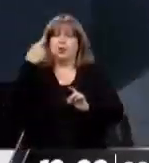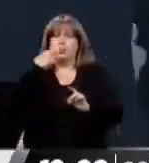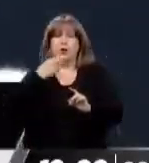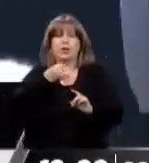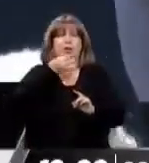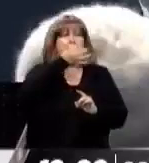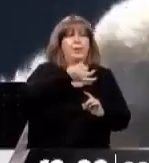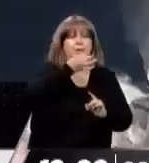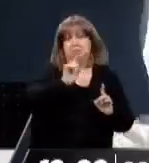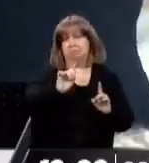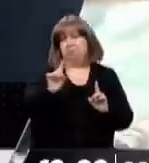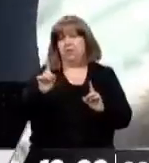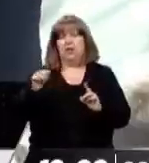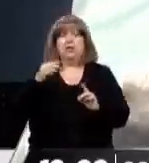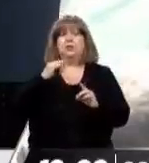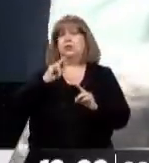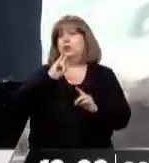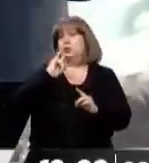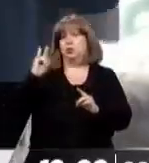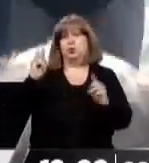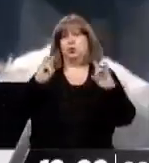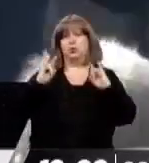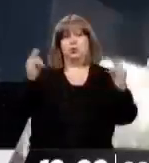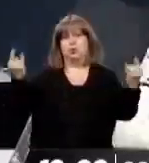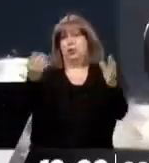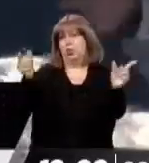provincias, desde las ingenierías y nada más.